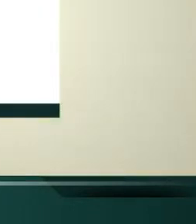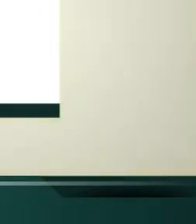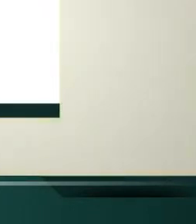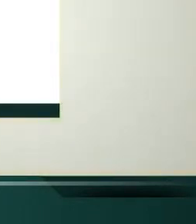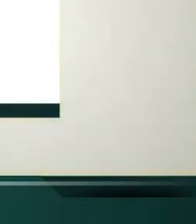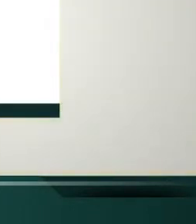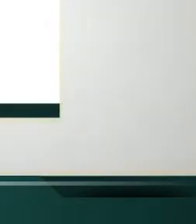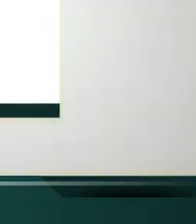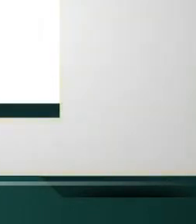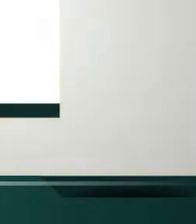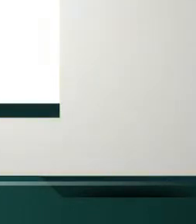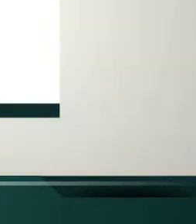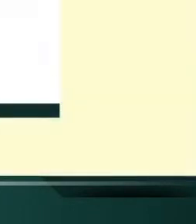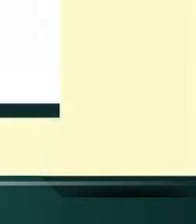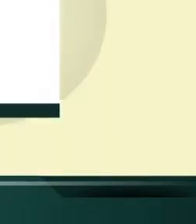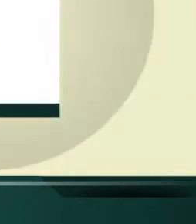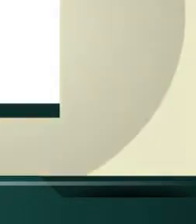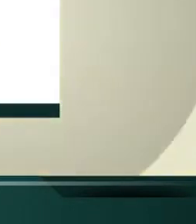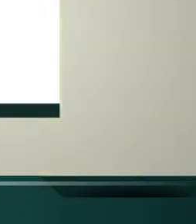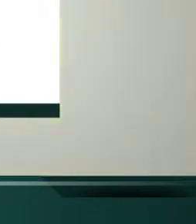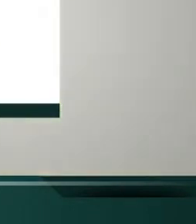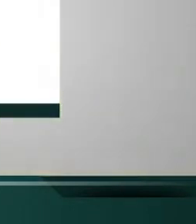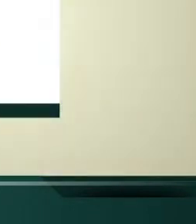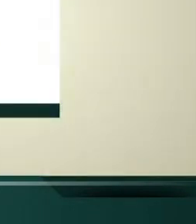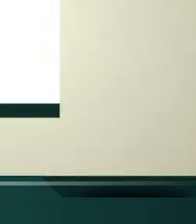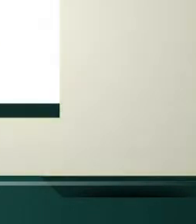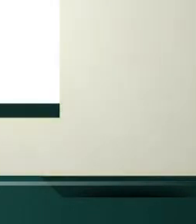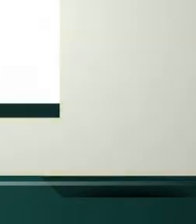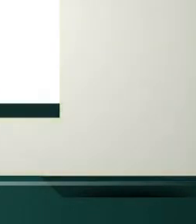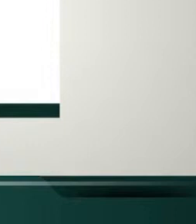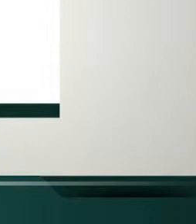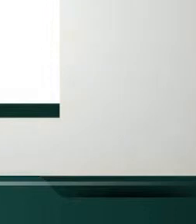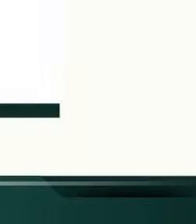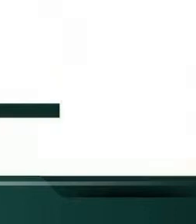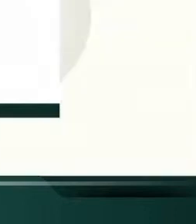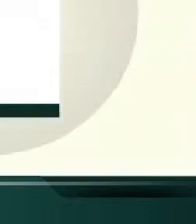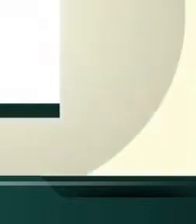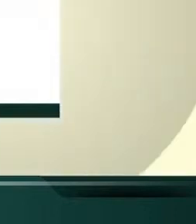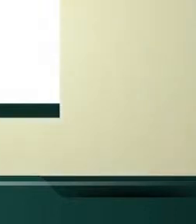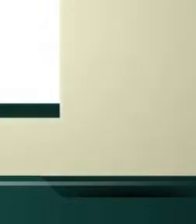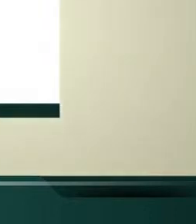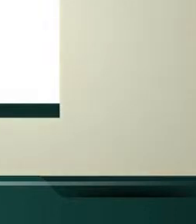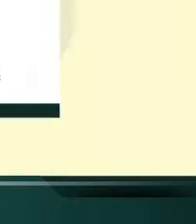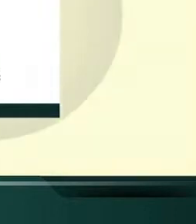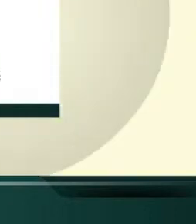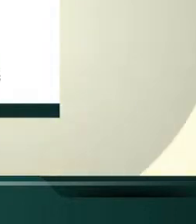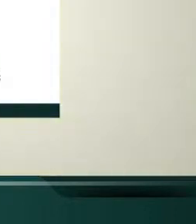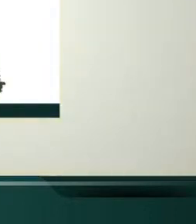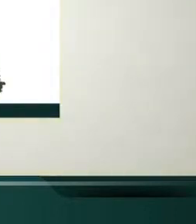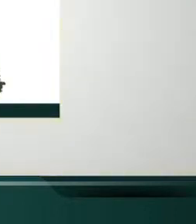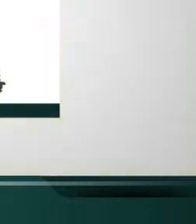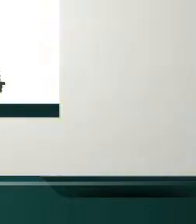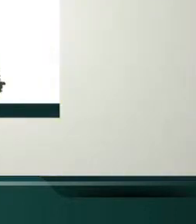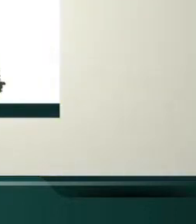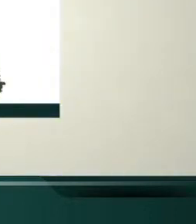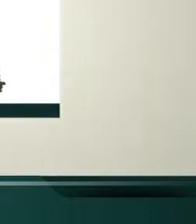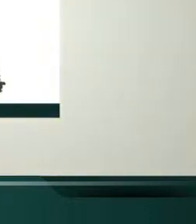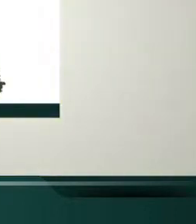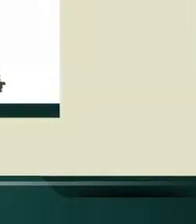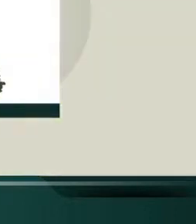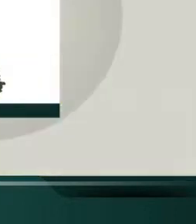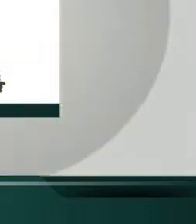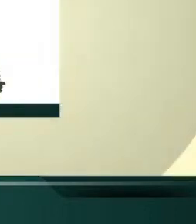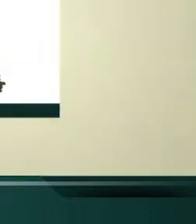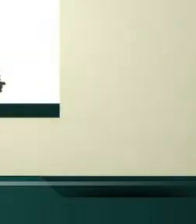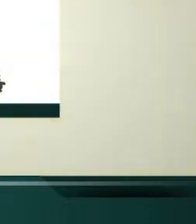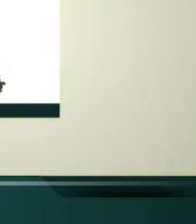casilla Importe por trámite, anota 823,70 centavos. Felicidades, has